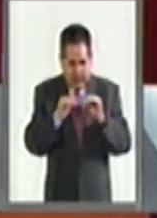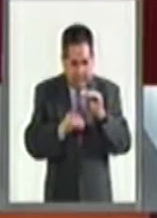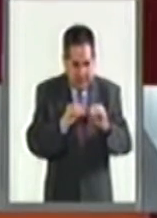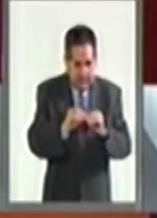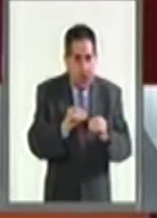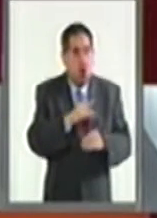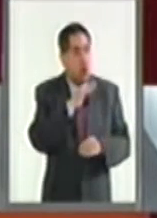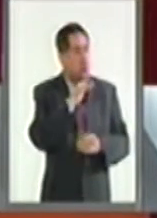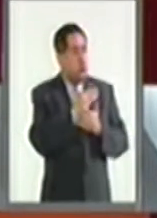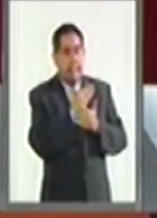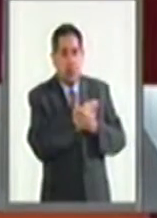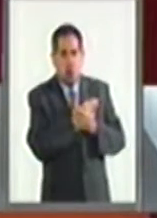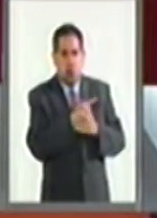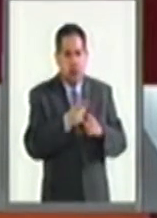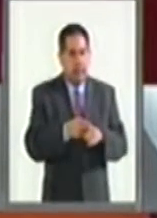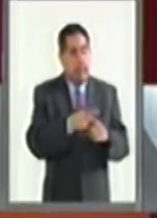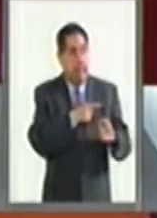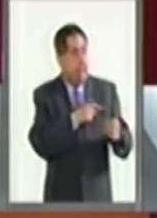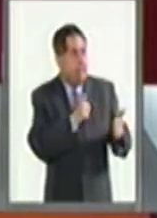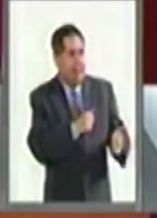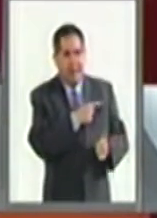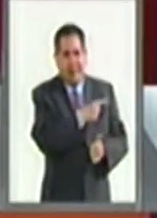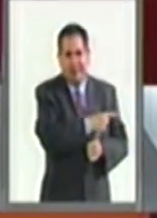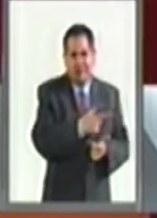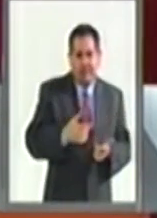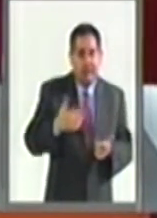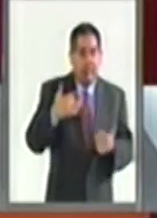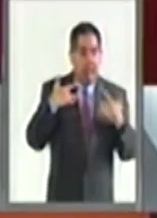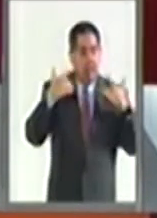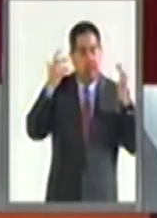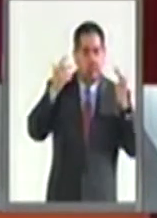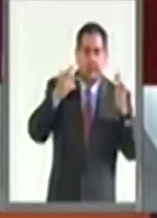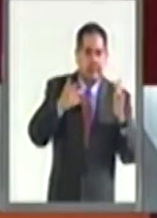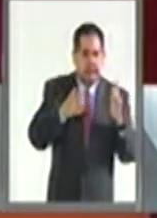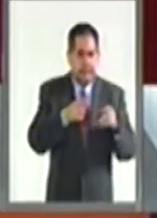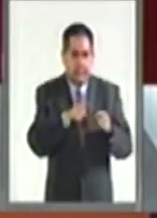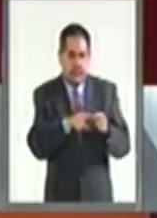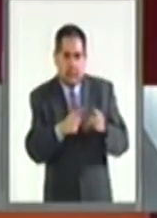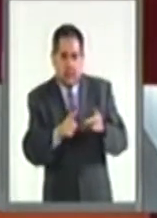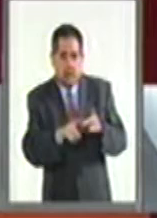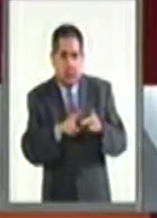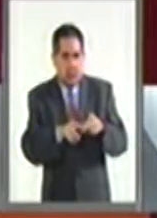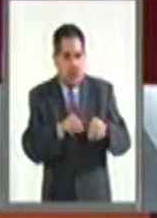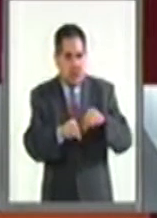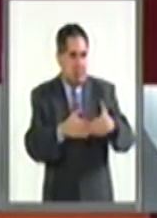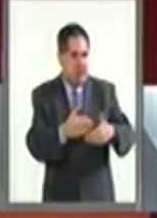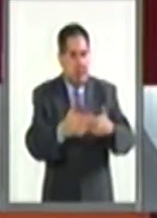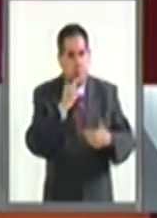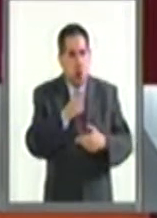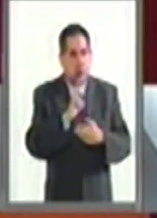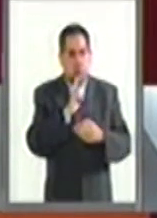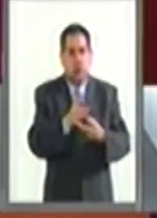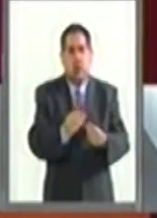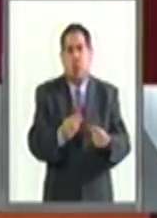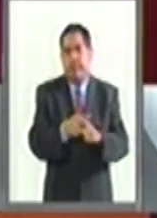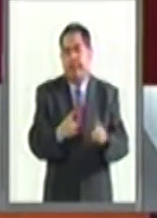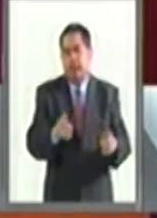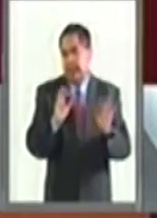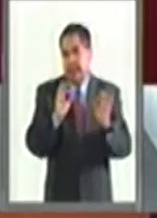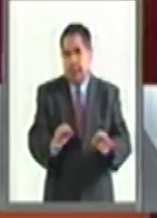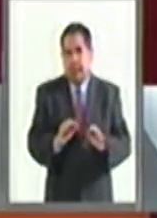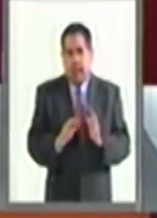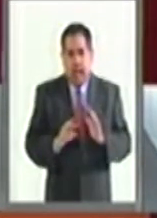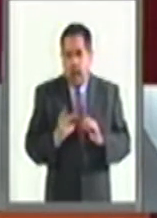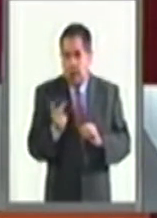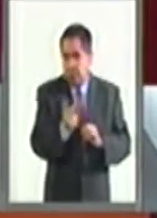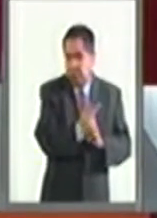la corrupción y la impunidad de las instituciones y, sobre todo, que tal resultado sea diferente y se